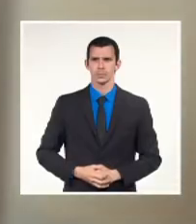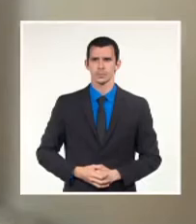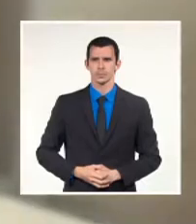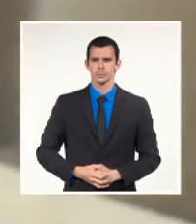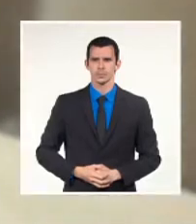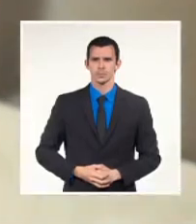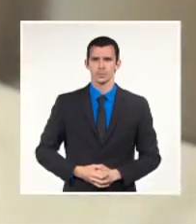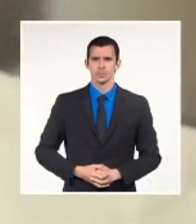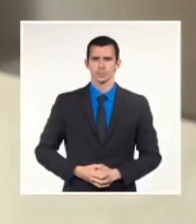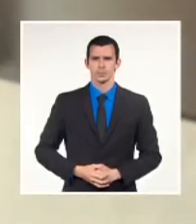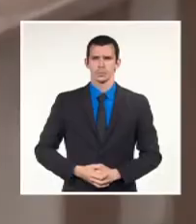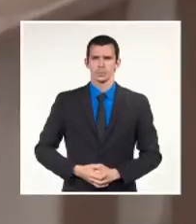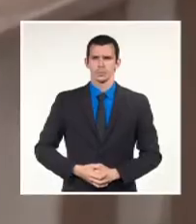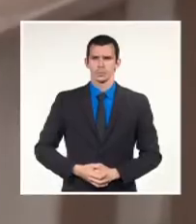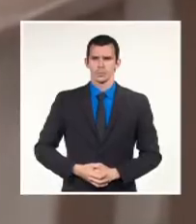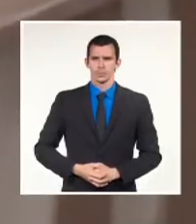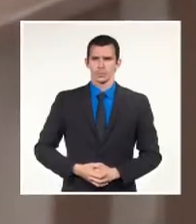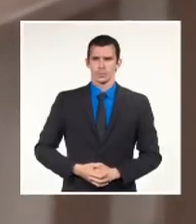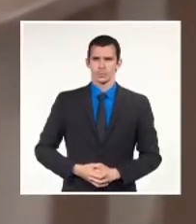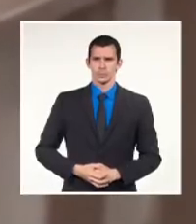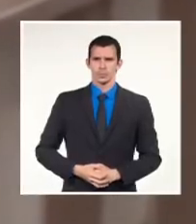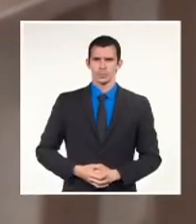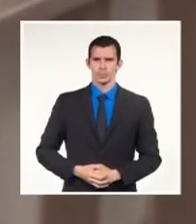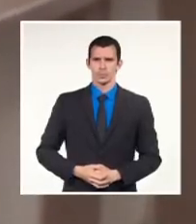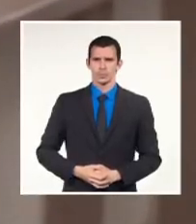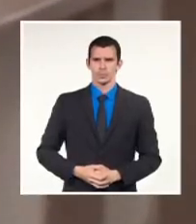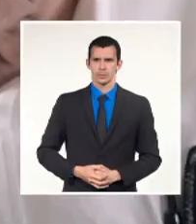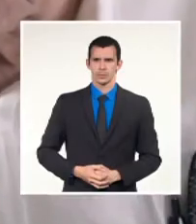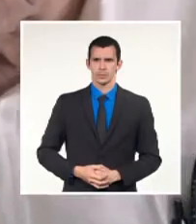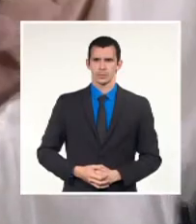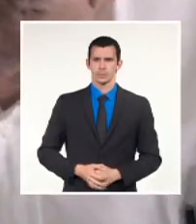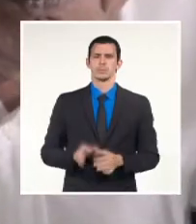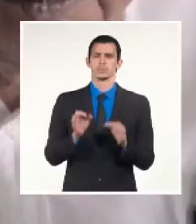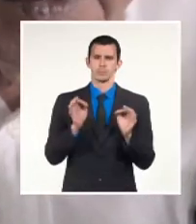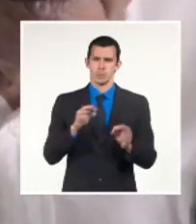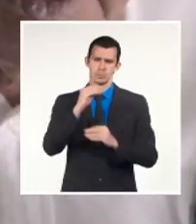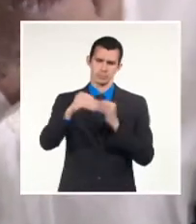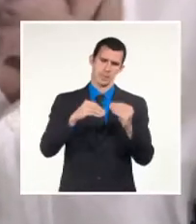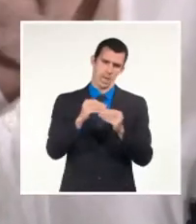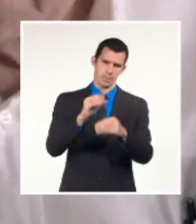Y ahí pues también abusaron contra un preso. Y hubo un,